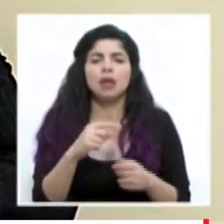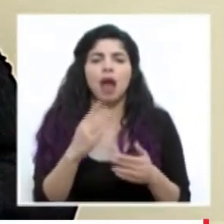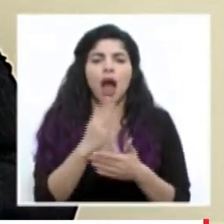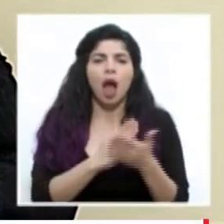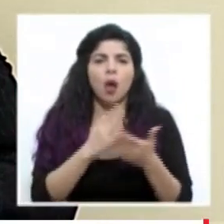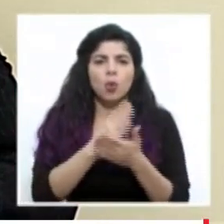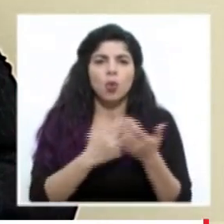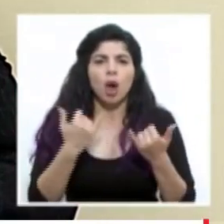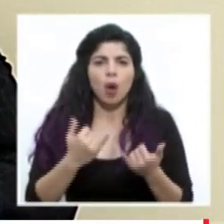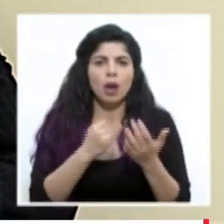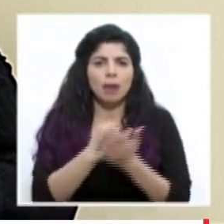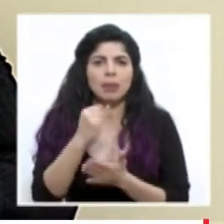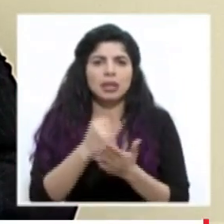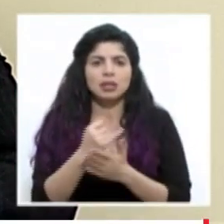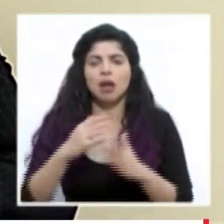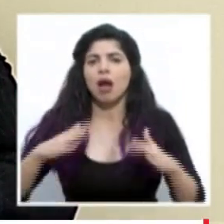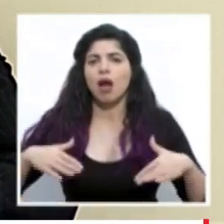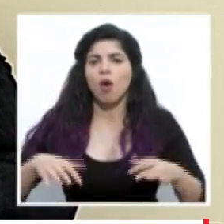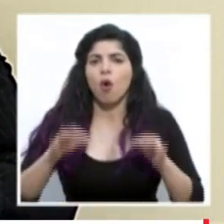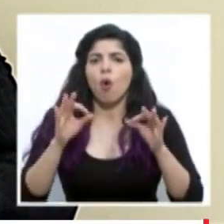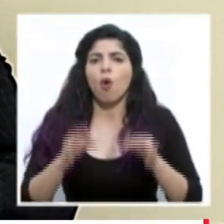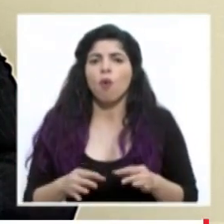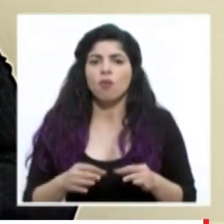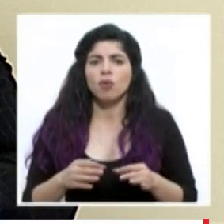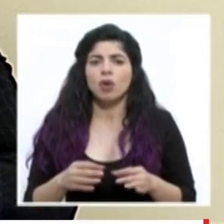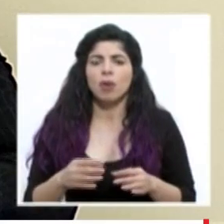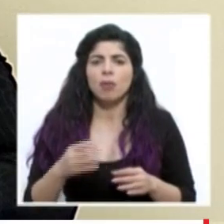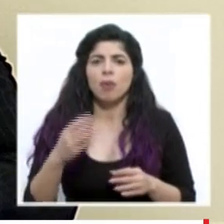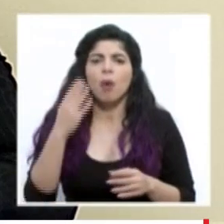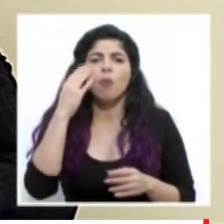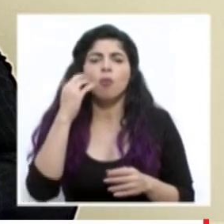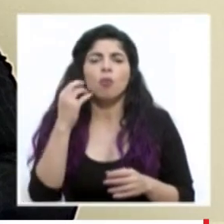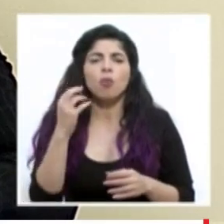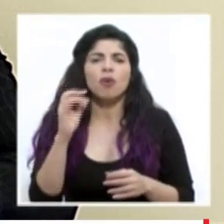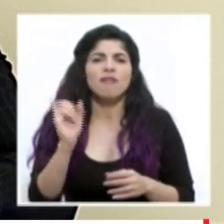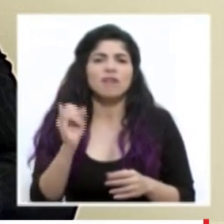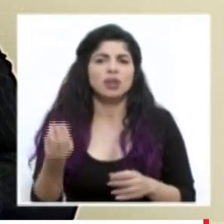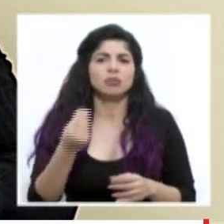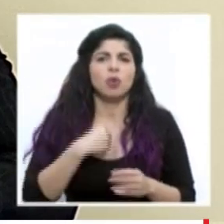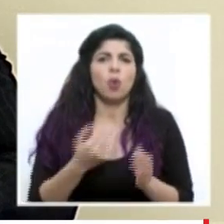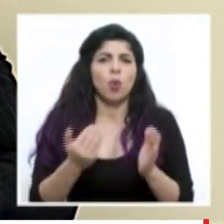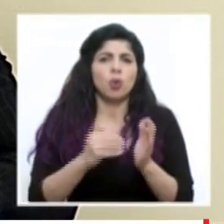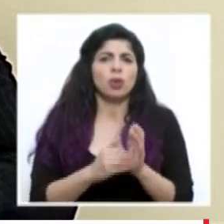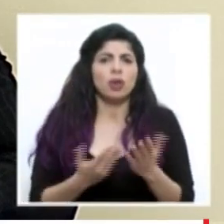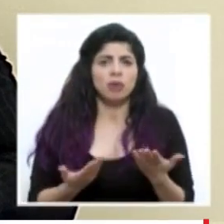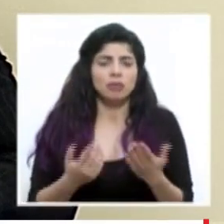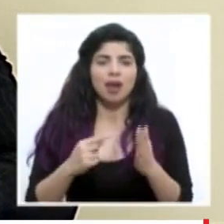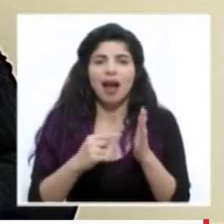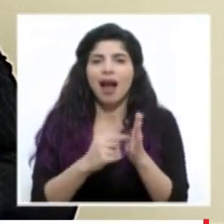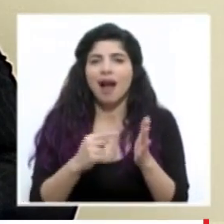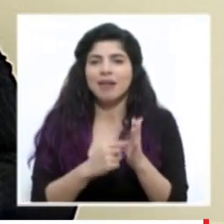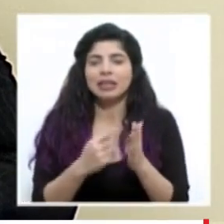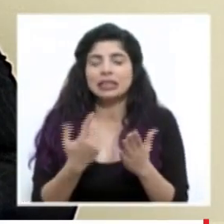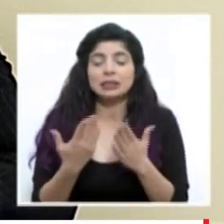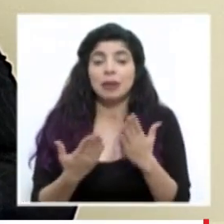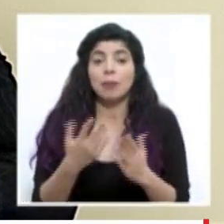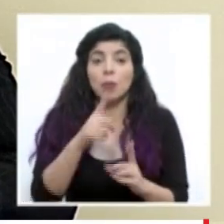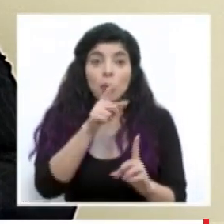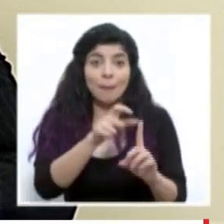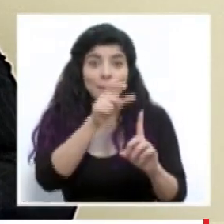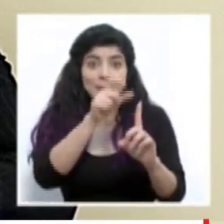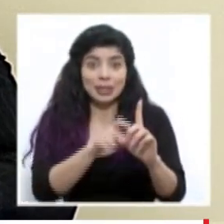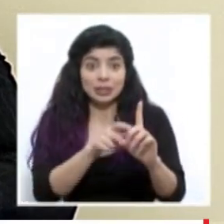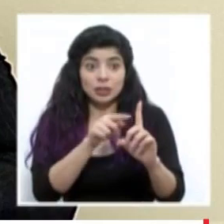en investigación, ninguno se ha confirmado que existe una reinfección positiva. Como indico, pues es a veces usual que una